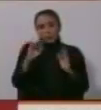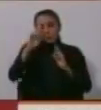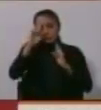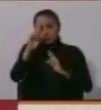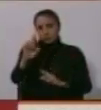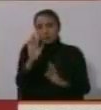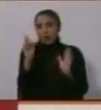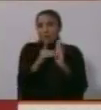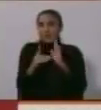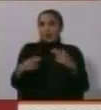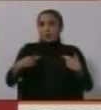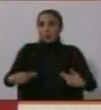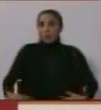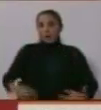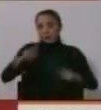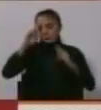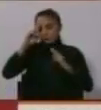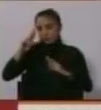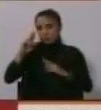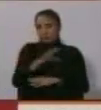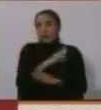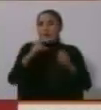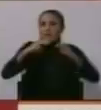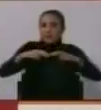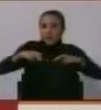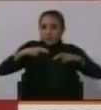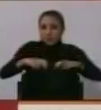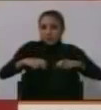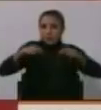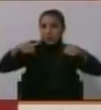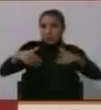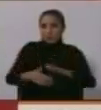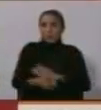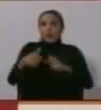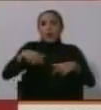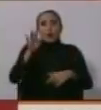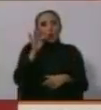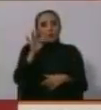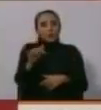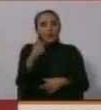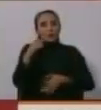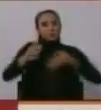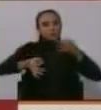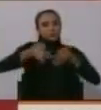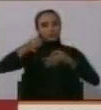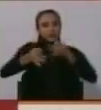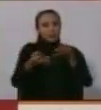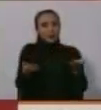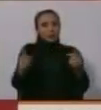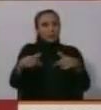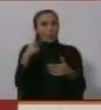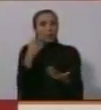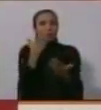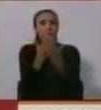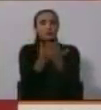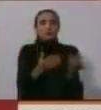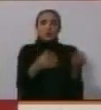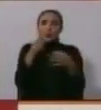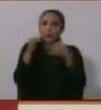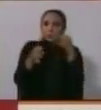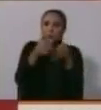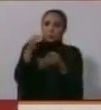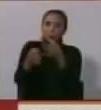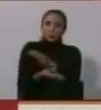humanos. Las investigaciones que se hagan. Hoy salió nuestro fiscal general hablando que no hay en